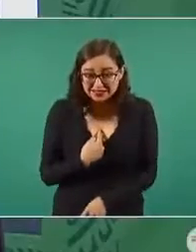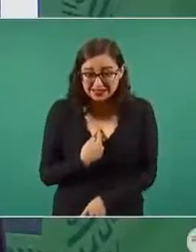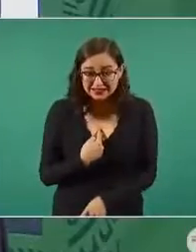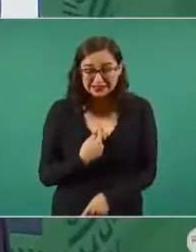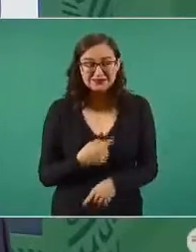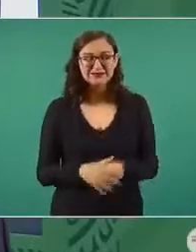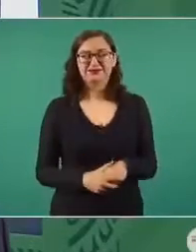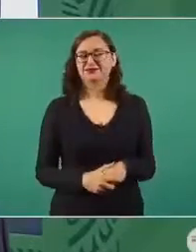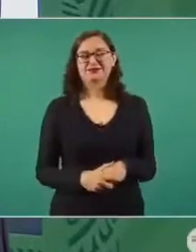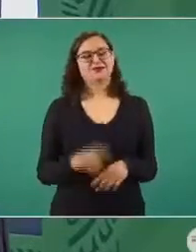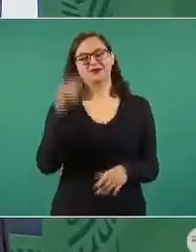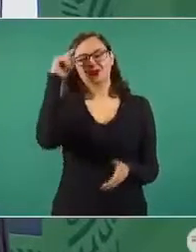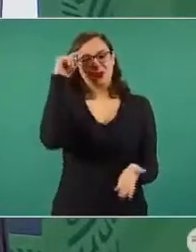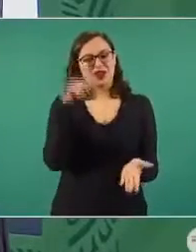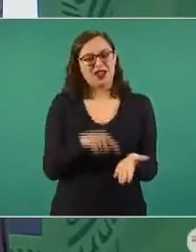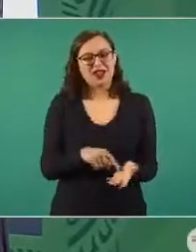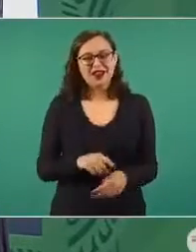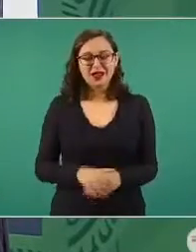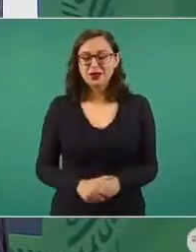¿Ustedes creen eso?